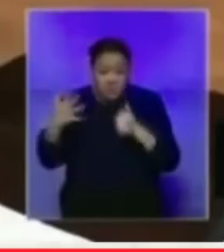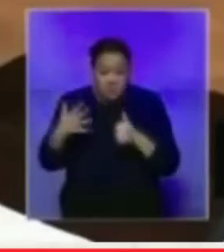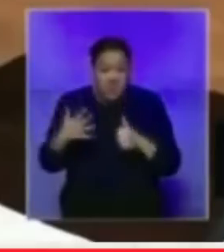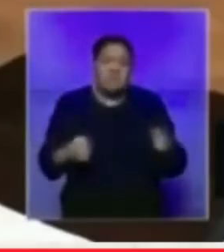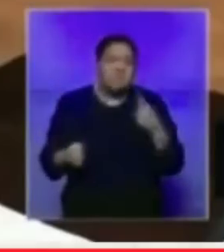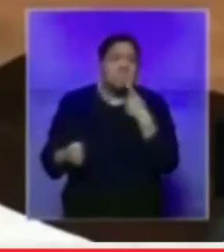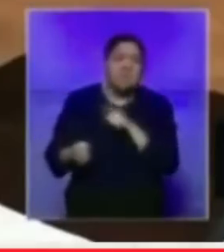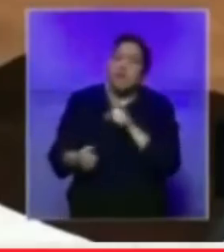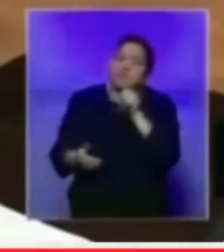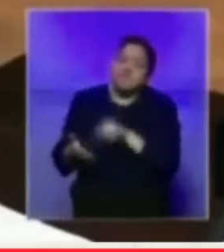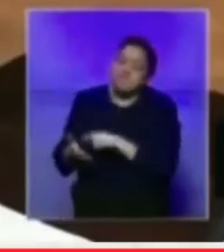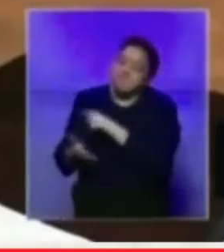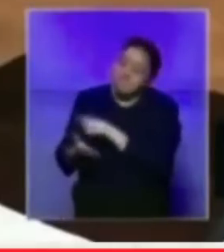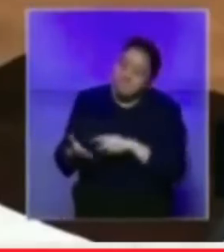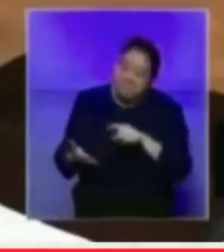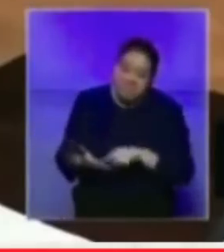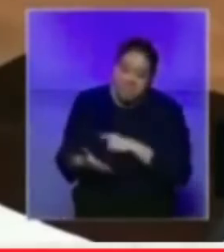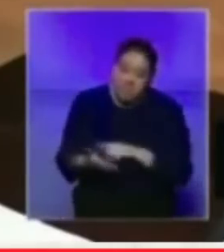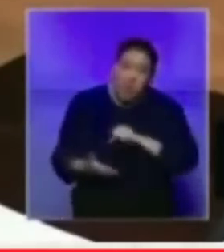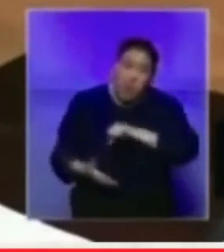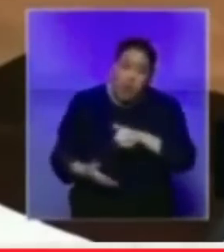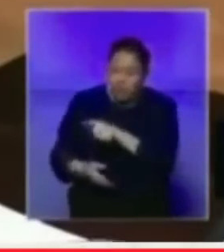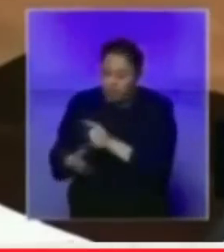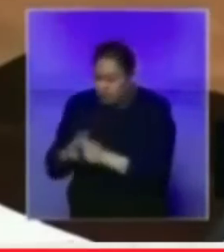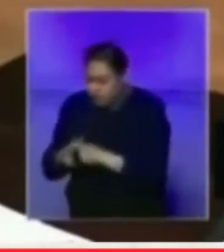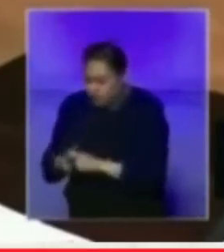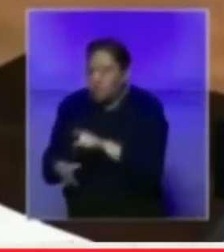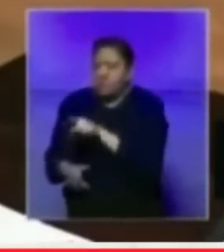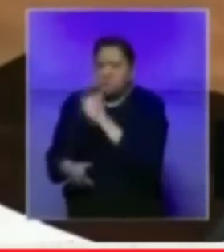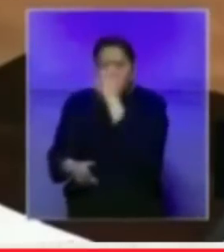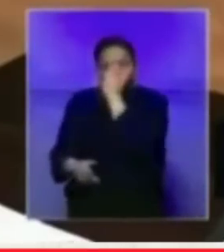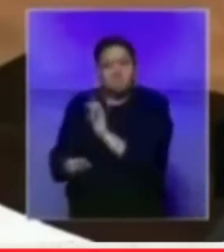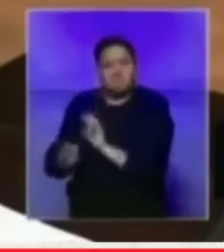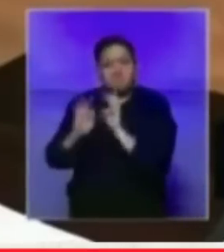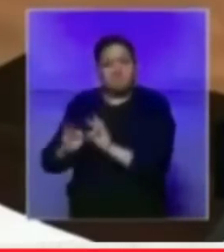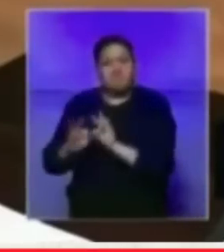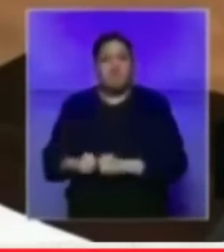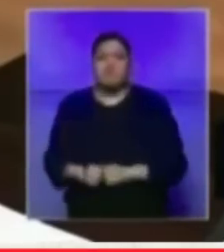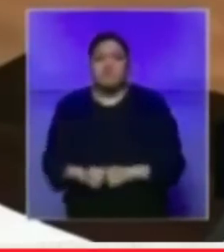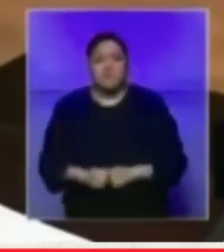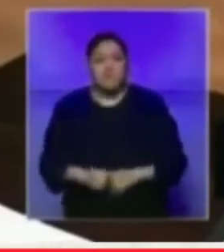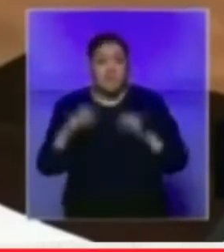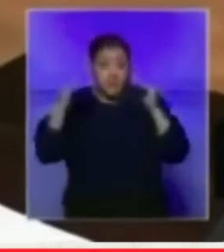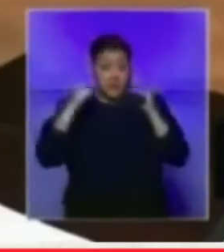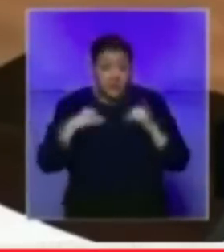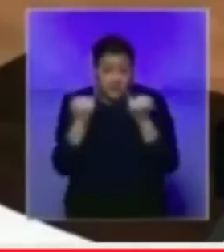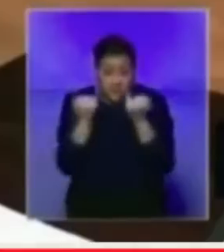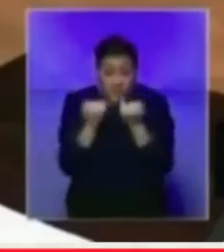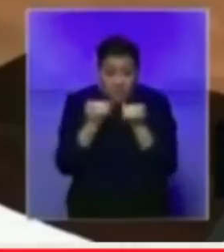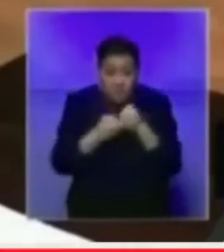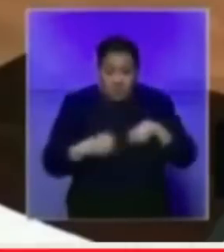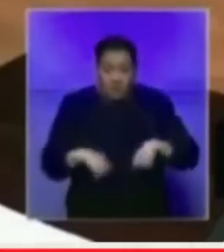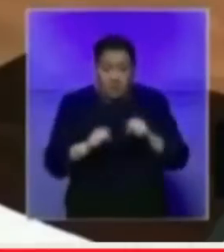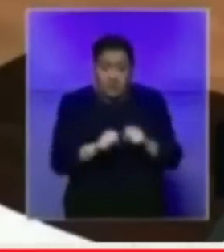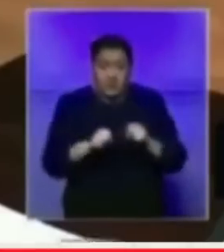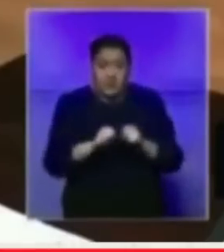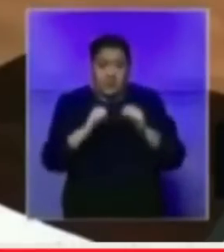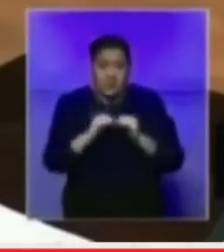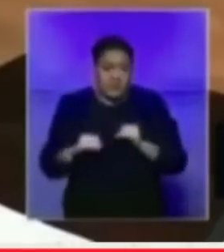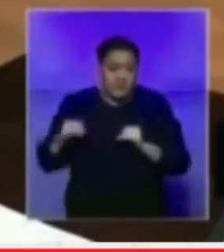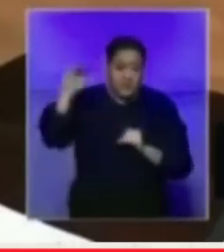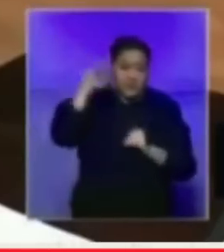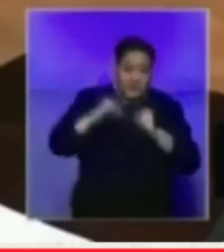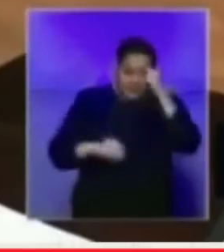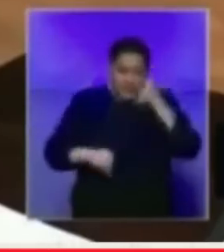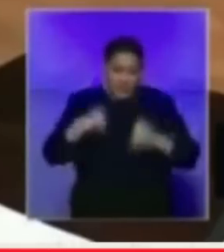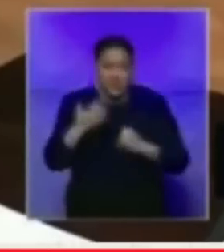desechar las demandas y en otras confirmar los cómputos correspondientes. De igual manera, esta Sala Superior, al resolver los